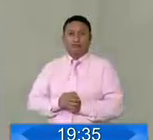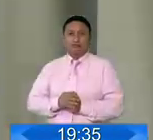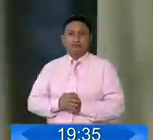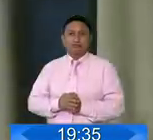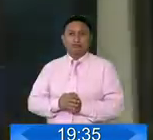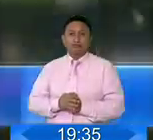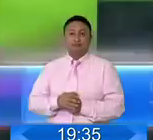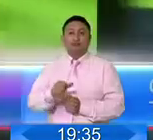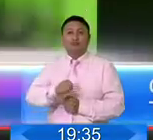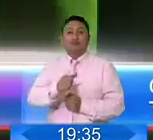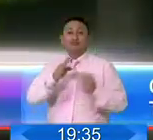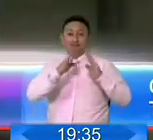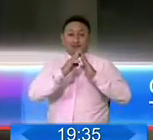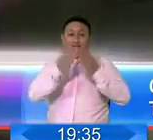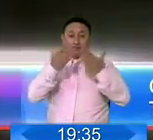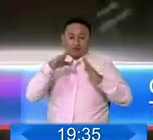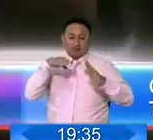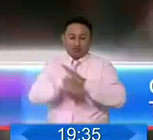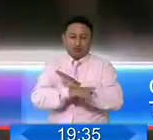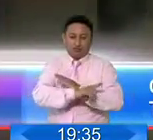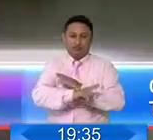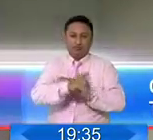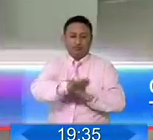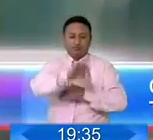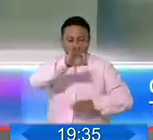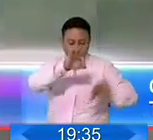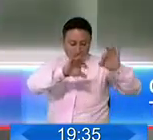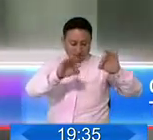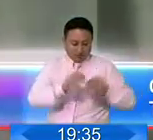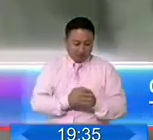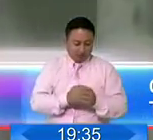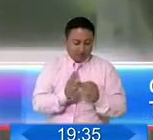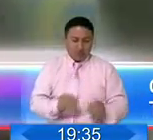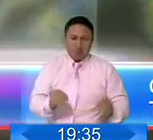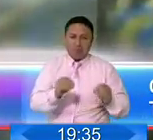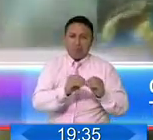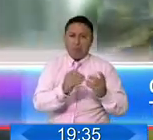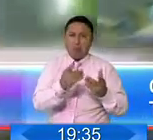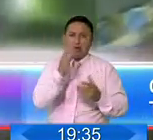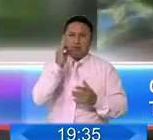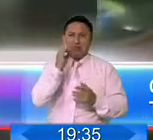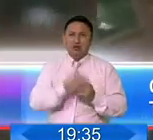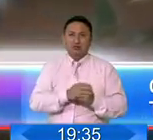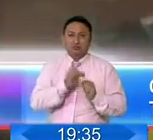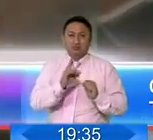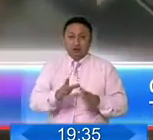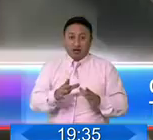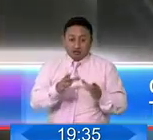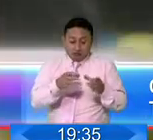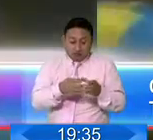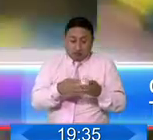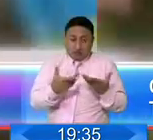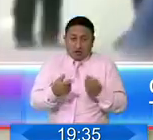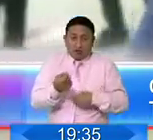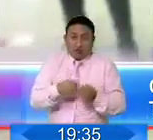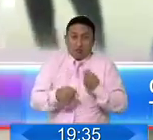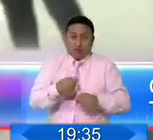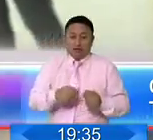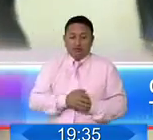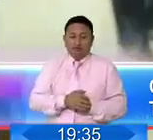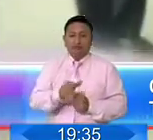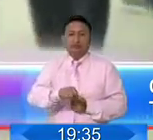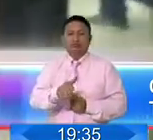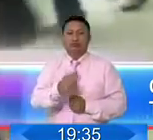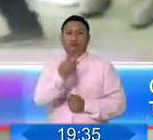cercano también fue allanado. En su interior descubrieron mayor cantidad de dosis que estaban listas para el expendio. Otras